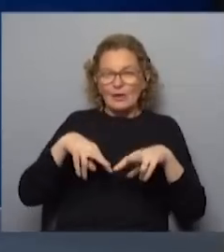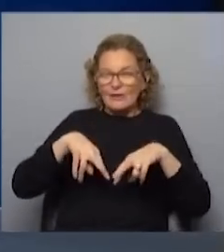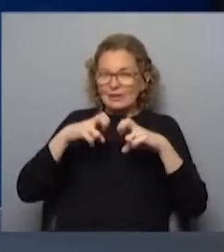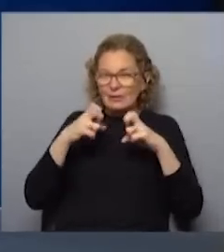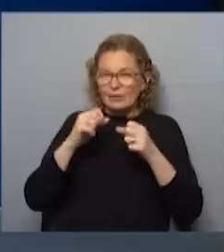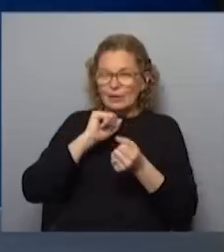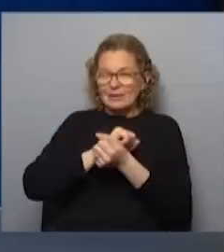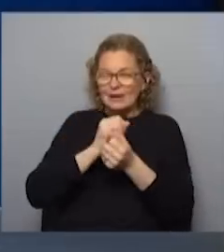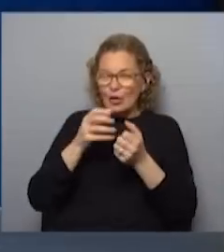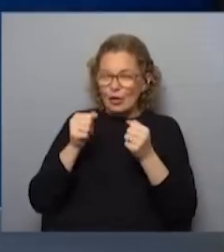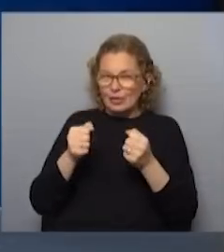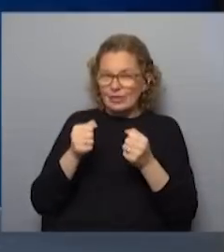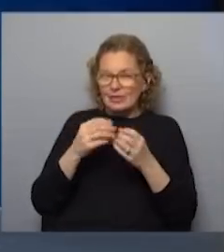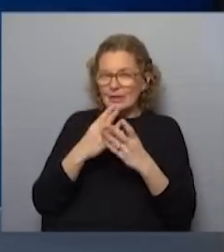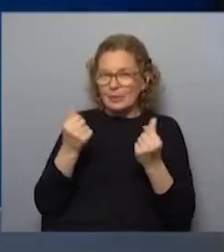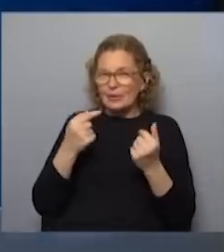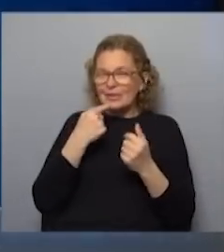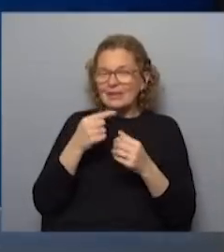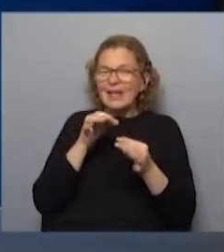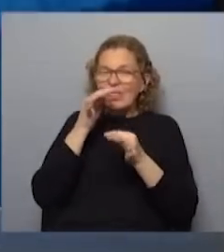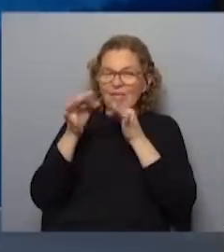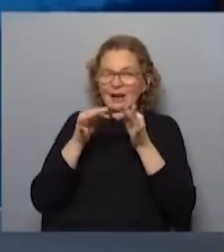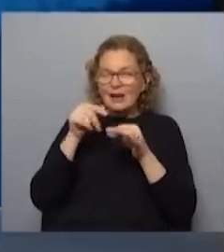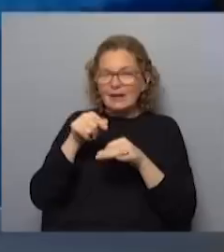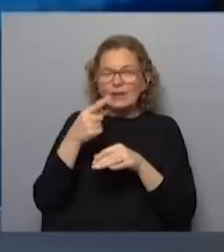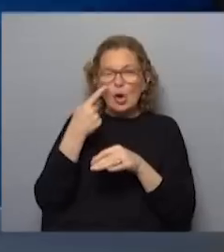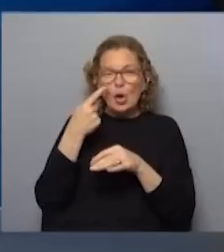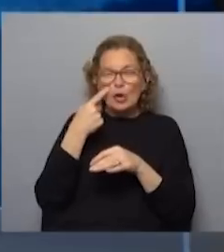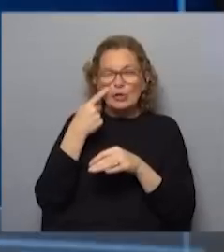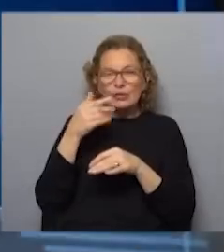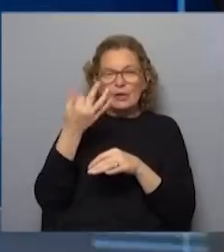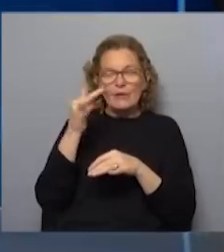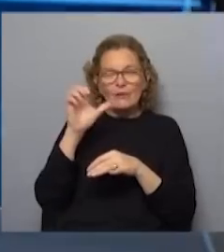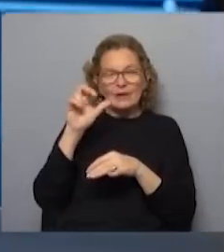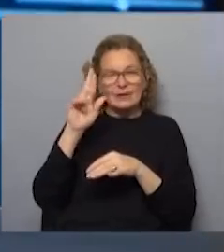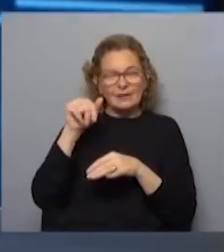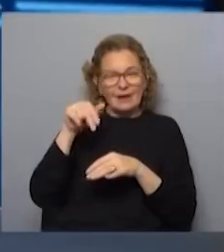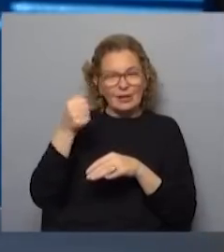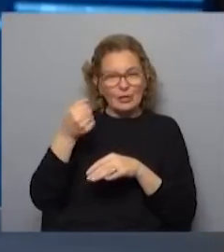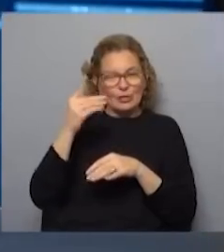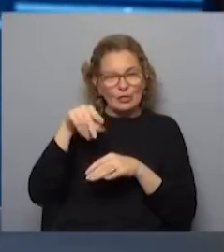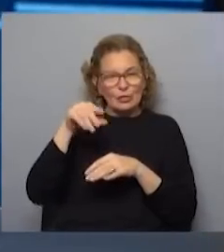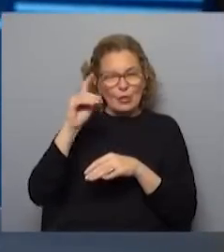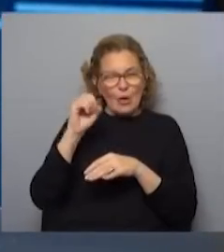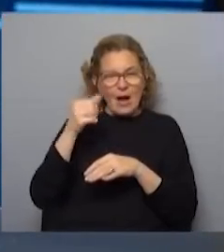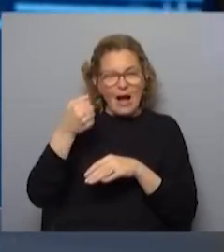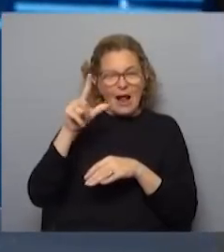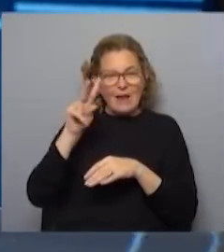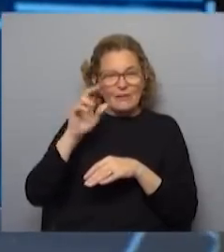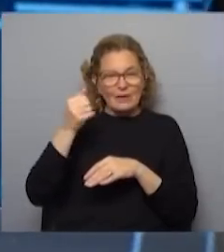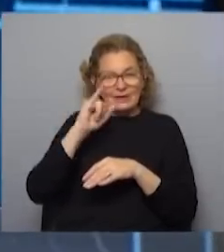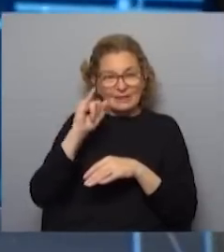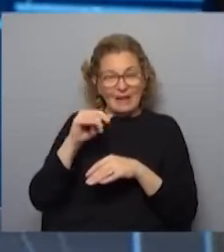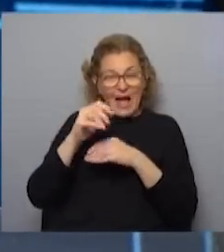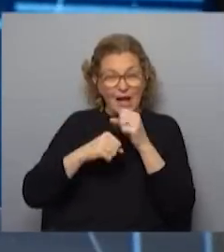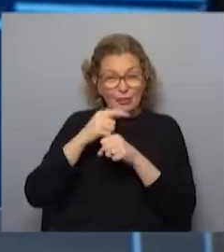por los detenidos desaparecidos y es cuando declara que en ese momento se lo conocía como Fernando Álvarez pero Algunos años después él está